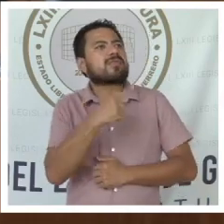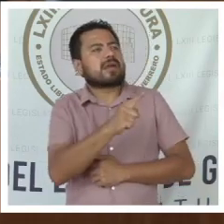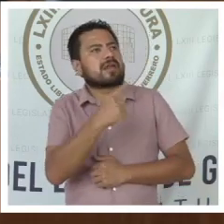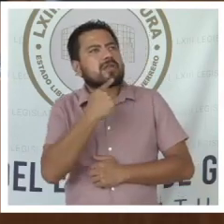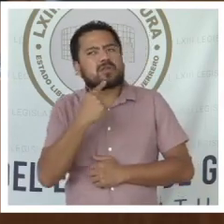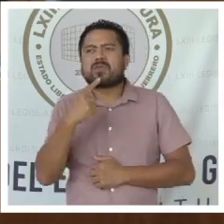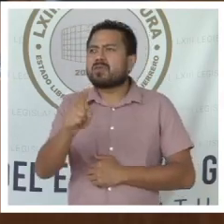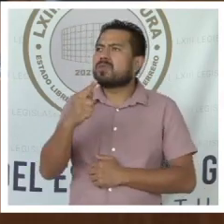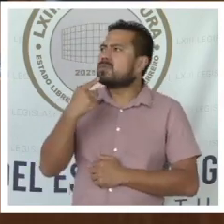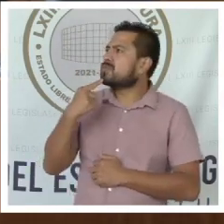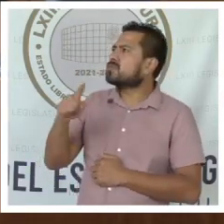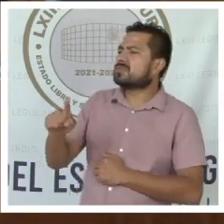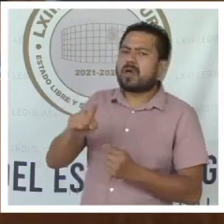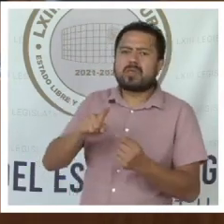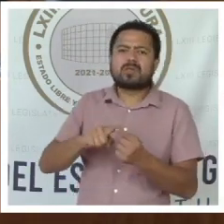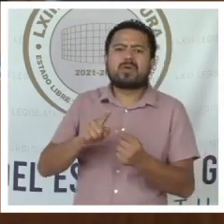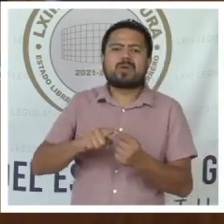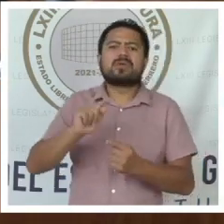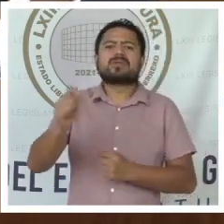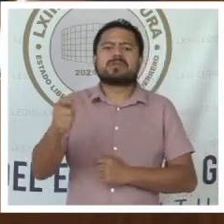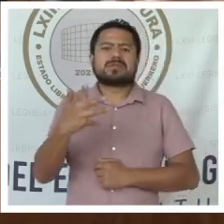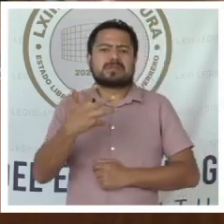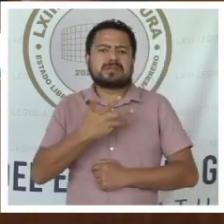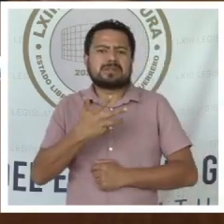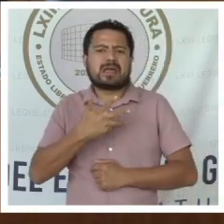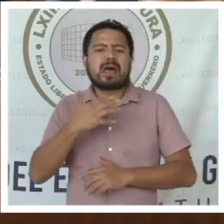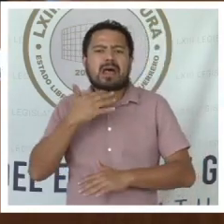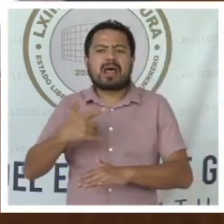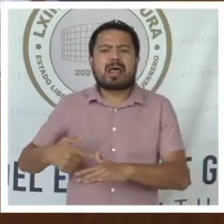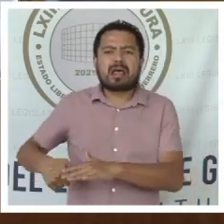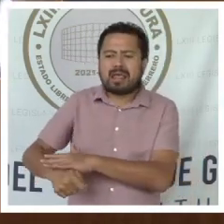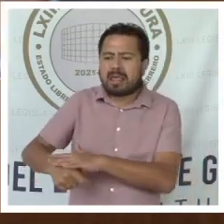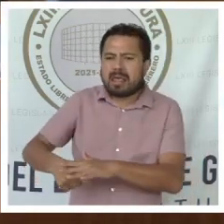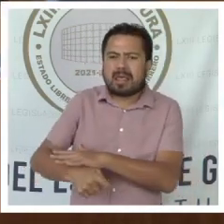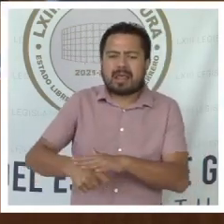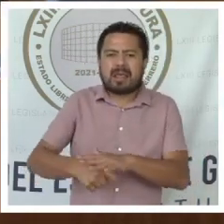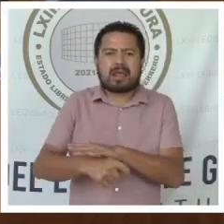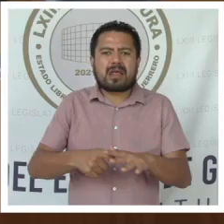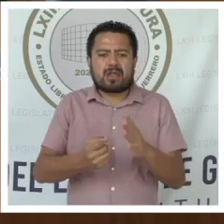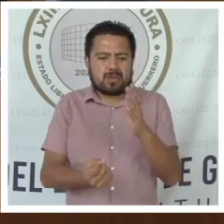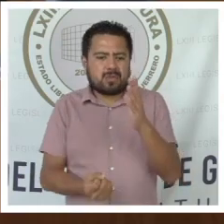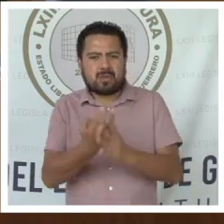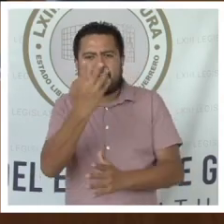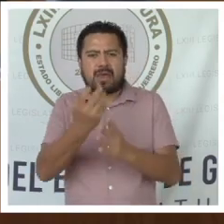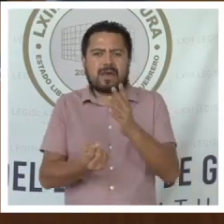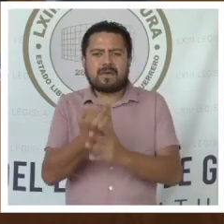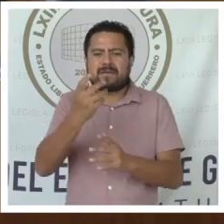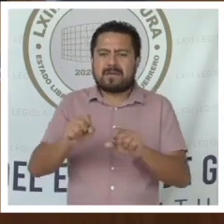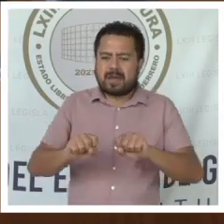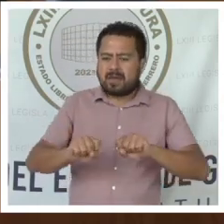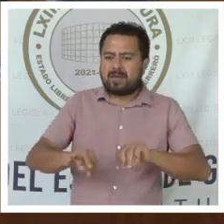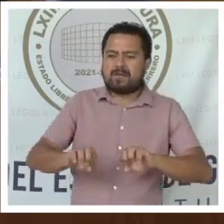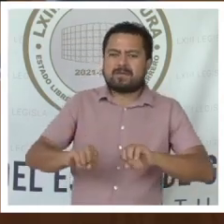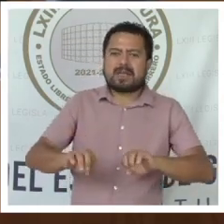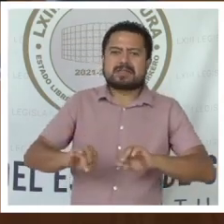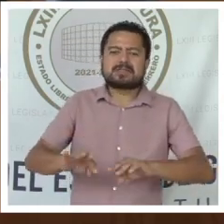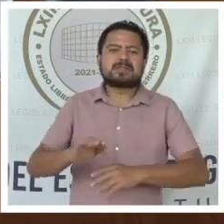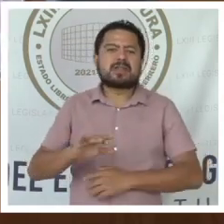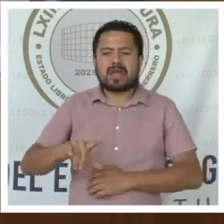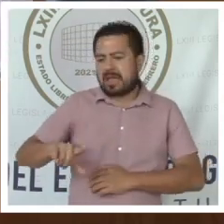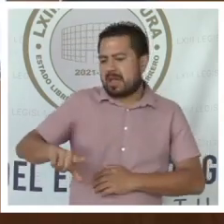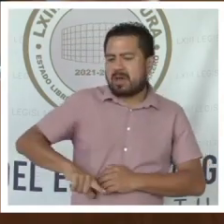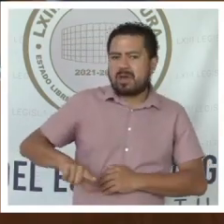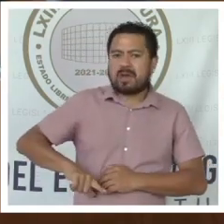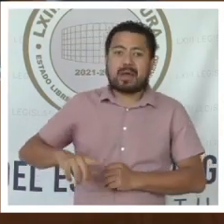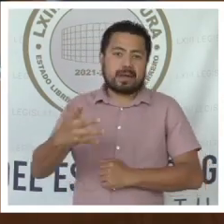están los actos de corrupción en las nuevas oficinas de gobierno tenemos